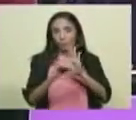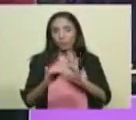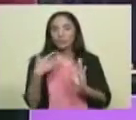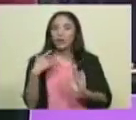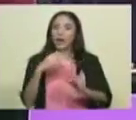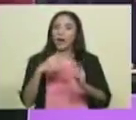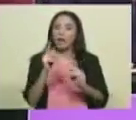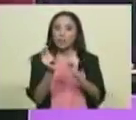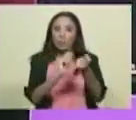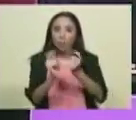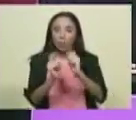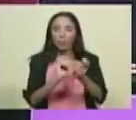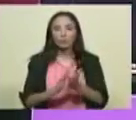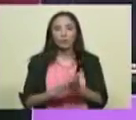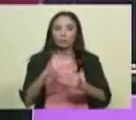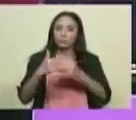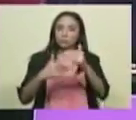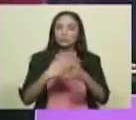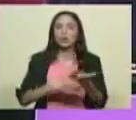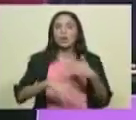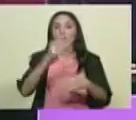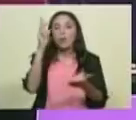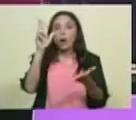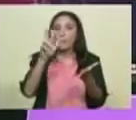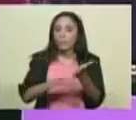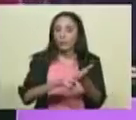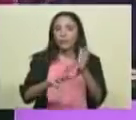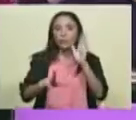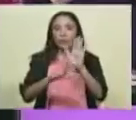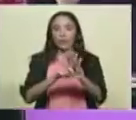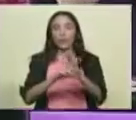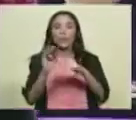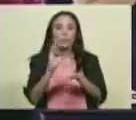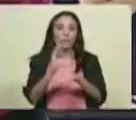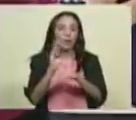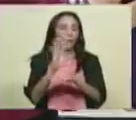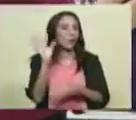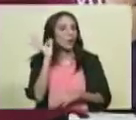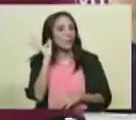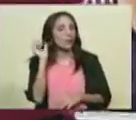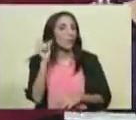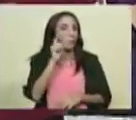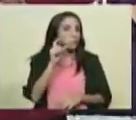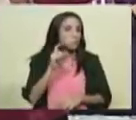lo discuta y lo convierta en ley de la República.